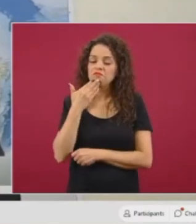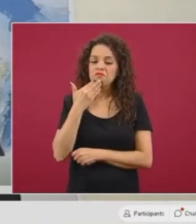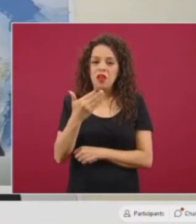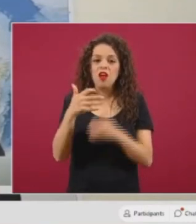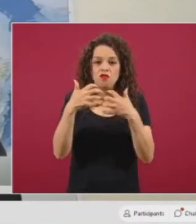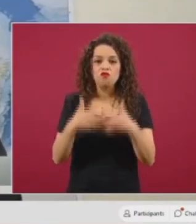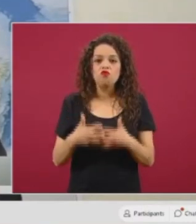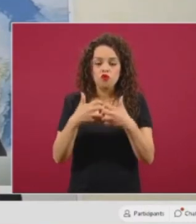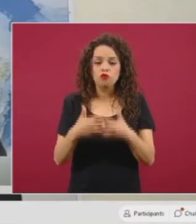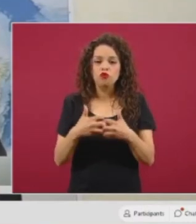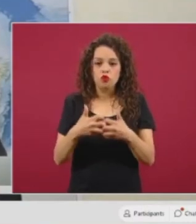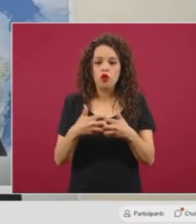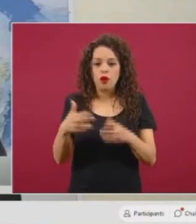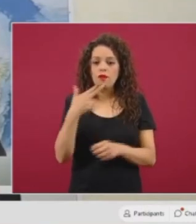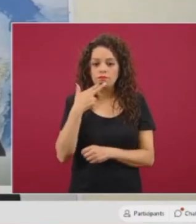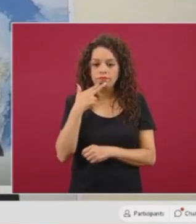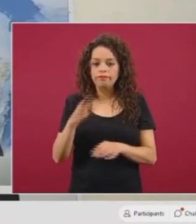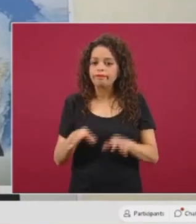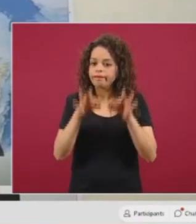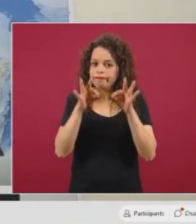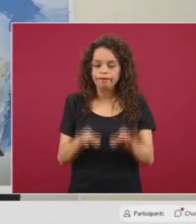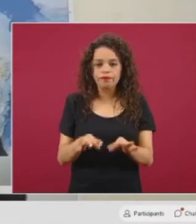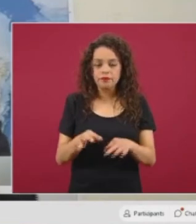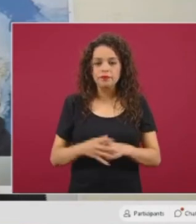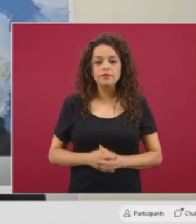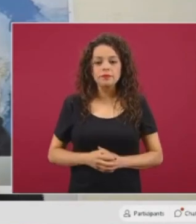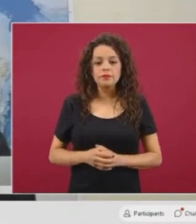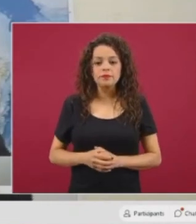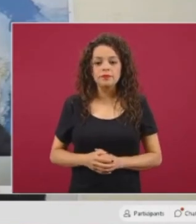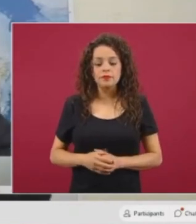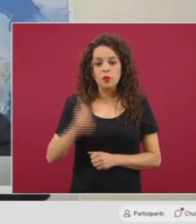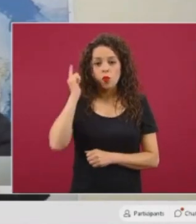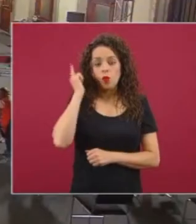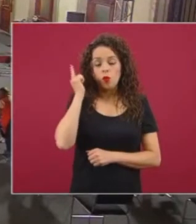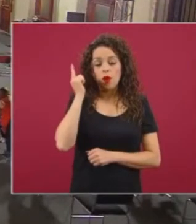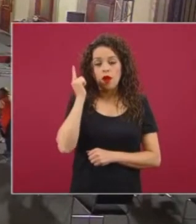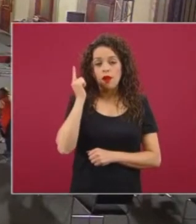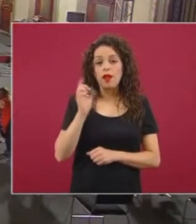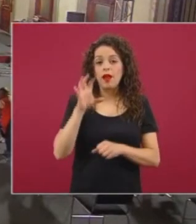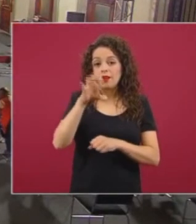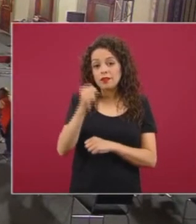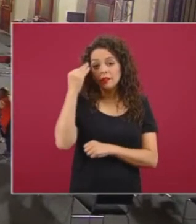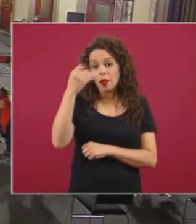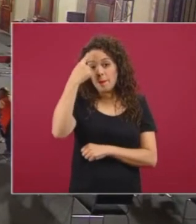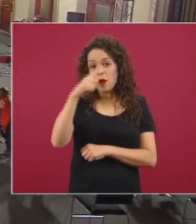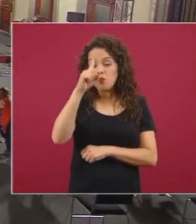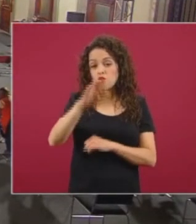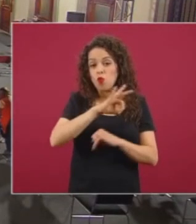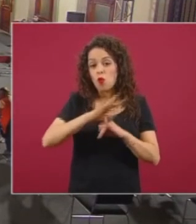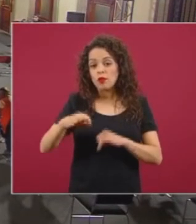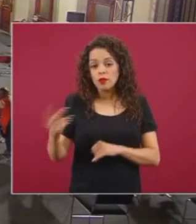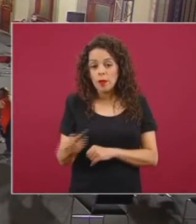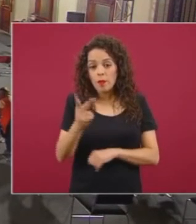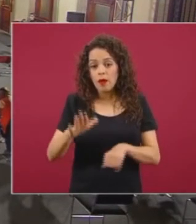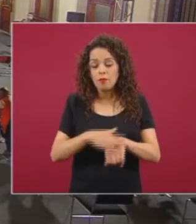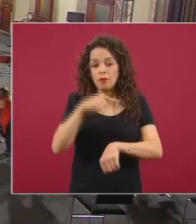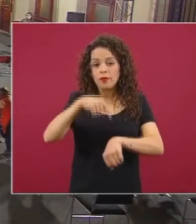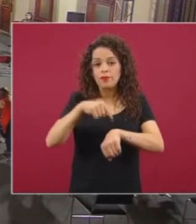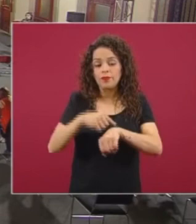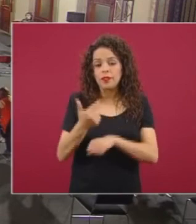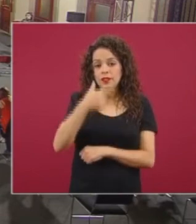manera muy efectiva y eficiente. A ver si nos da tiempo de una última pregunta. Son las 19:57.